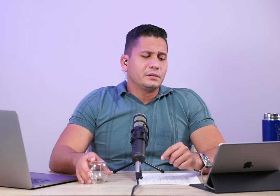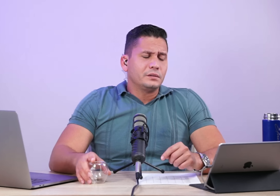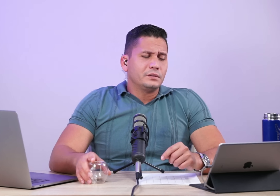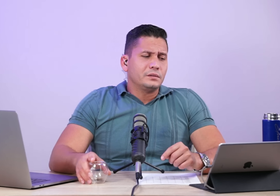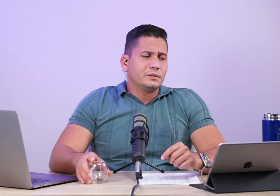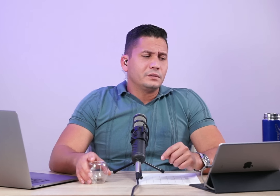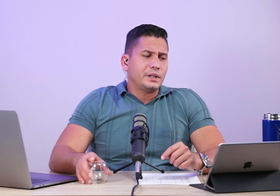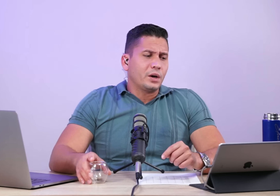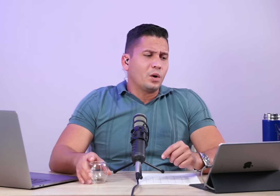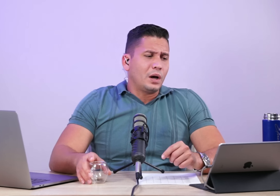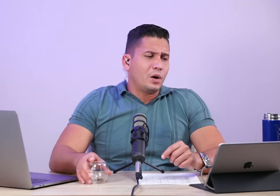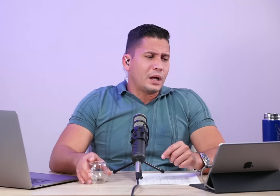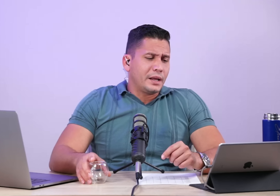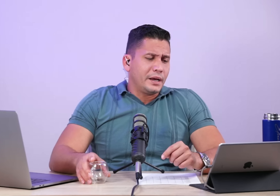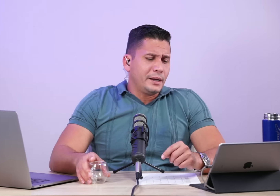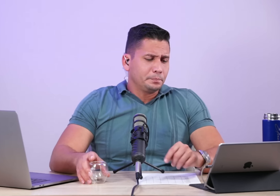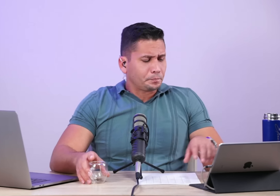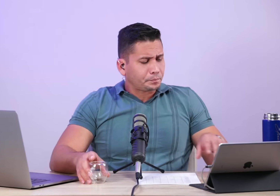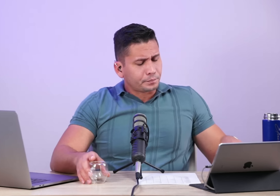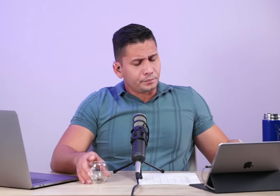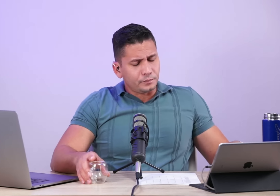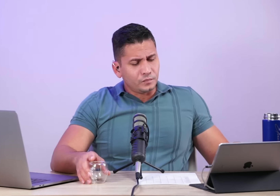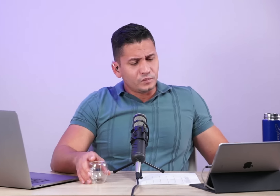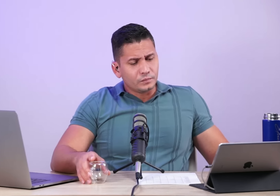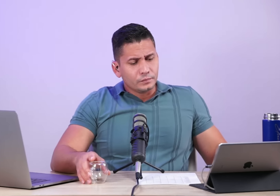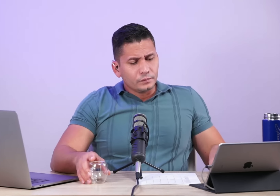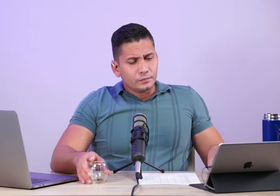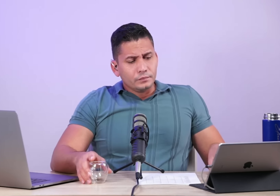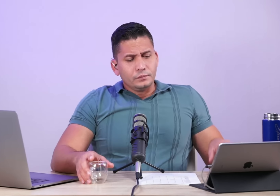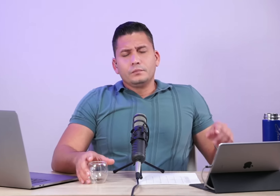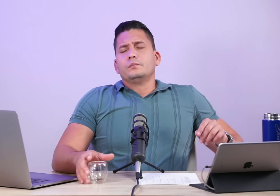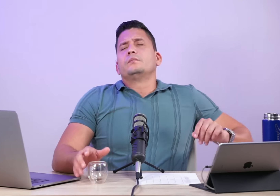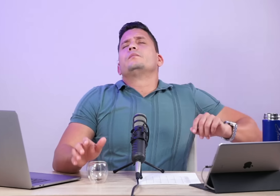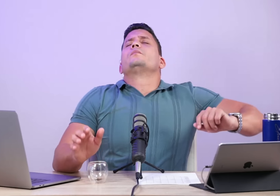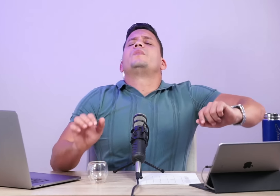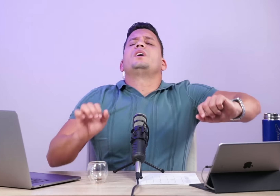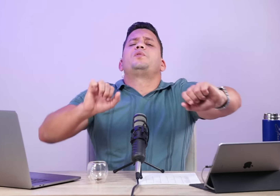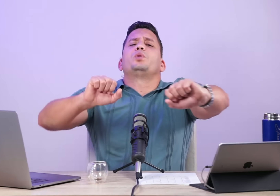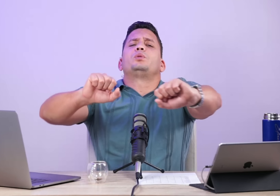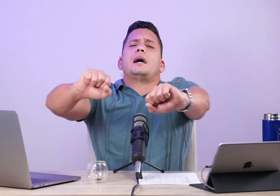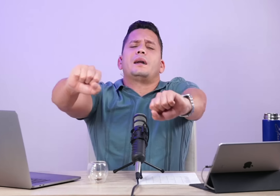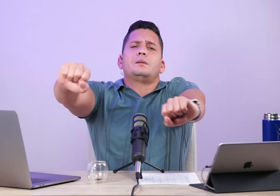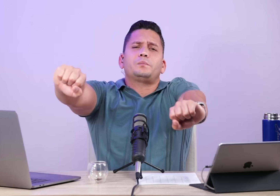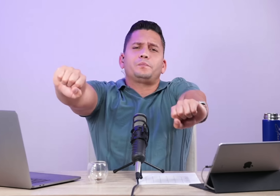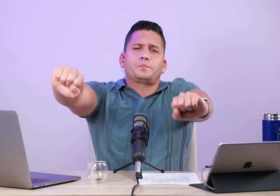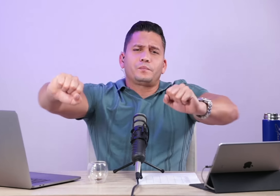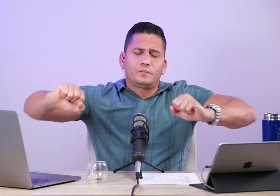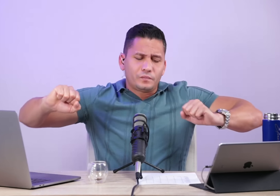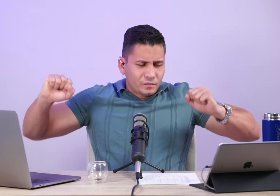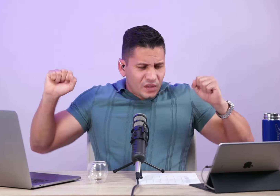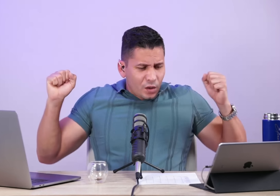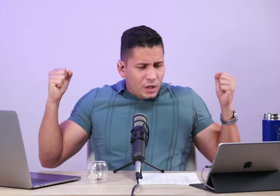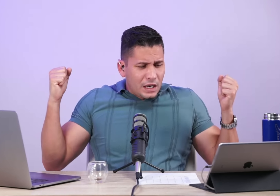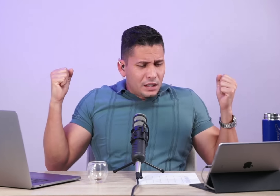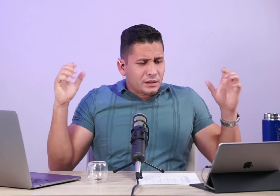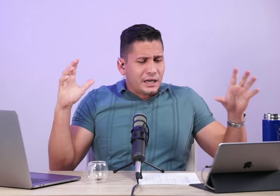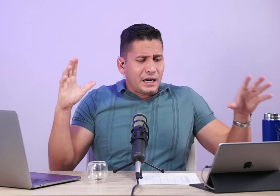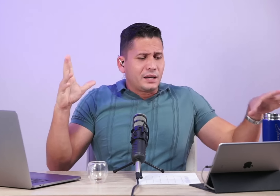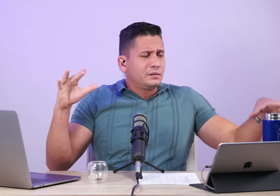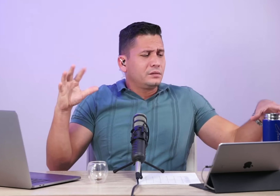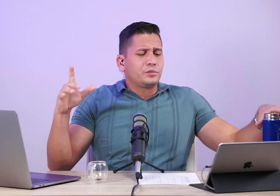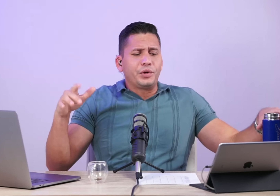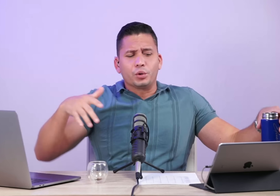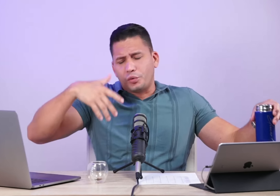ay llegó la hora de disfrutar de una